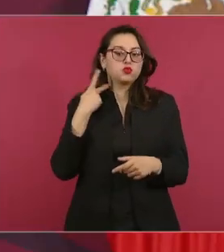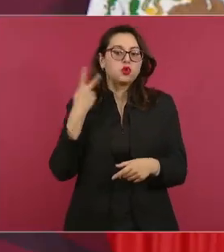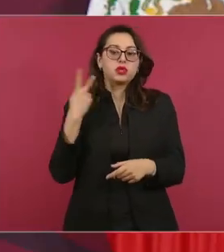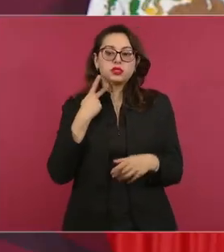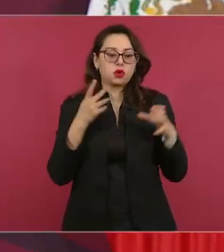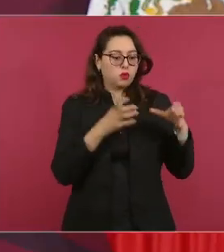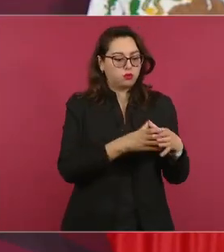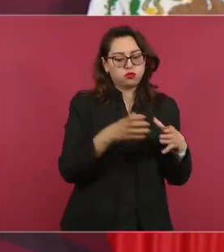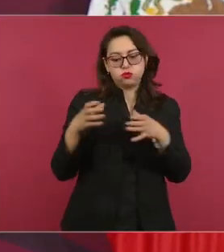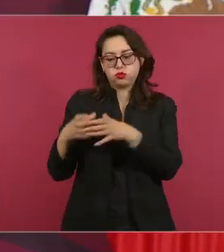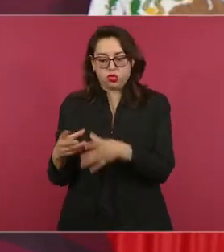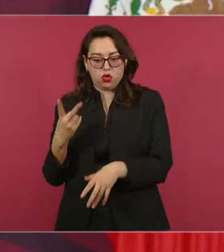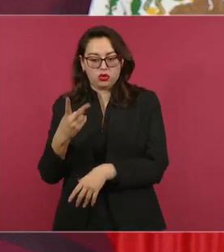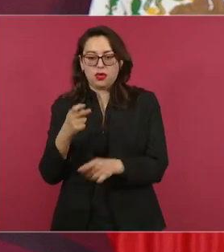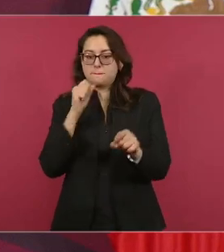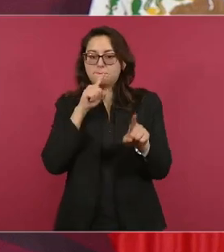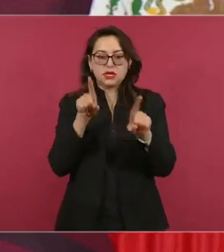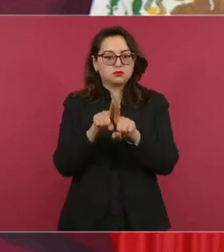los contratan.